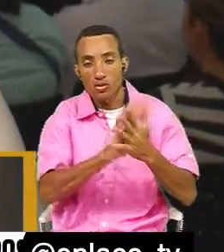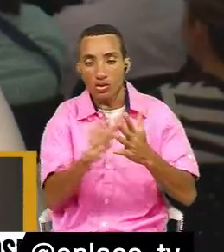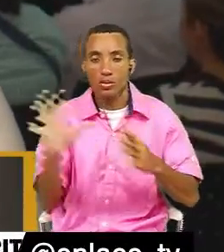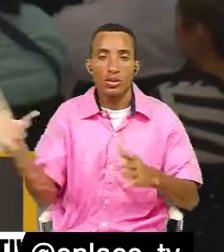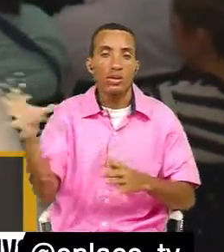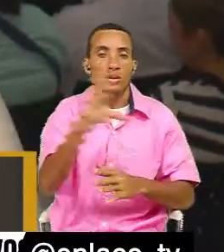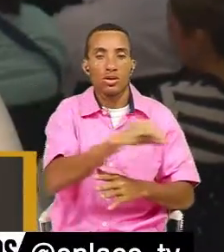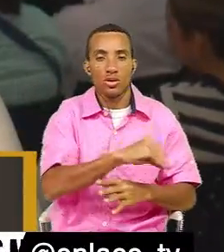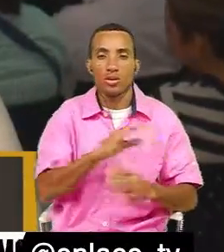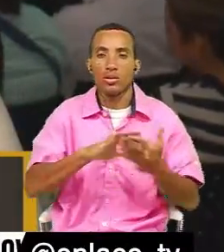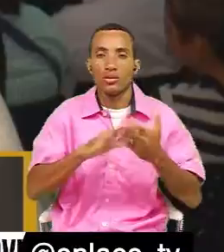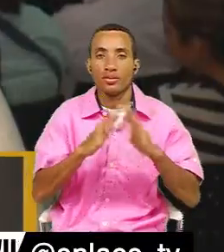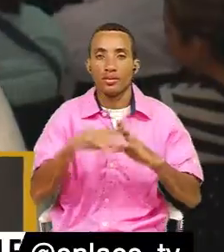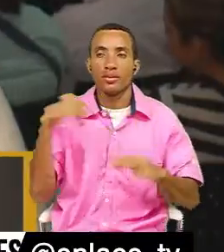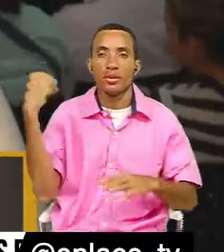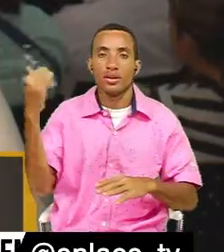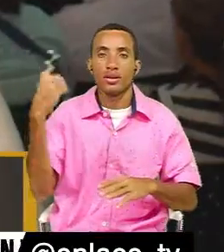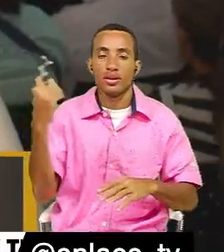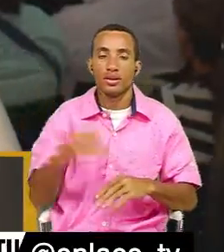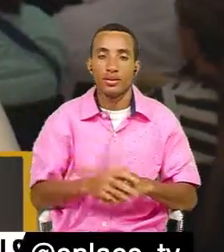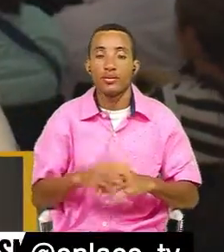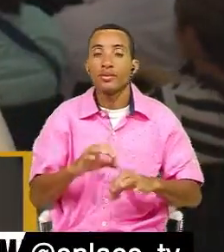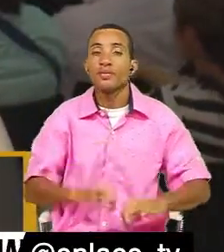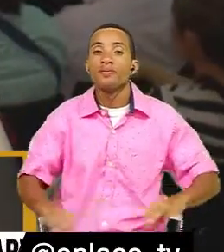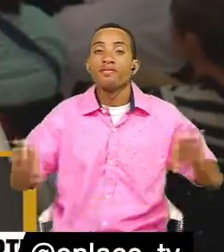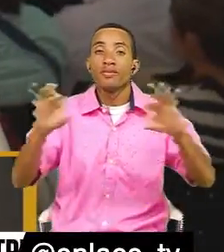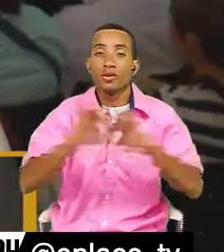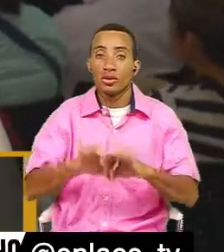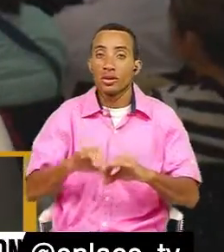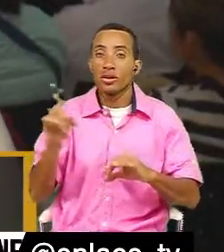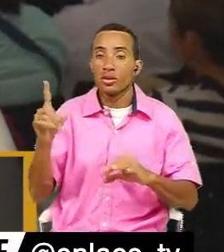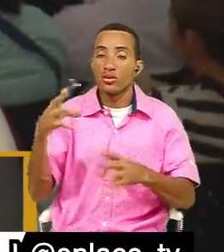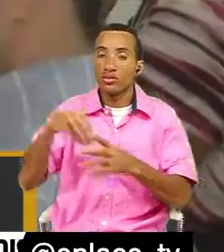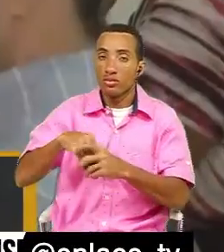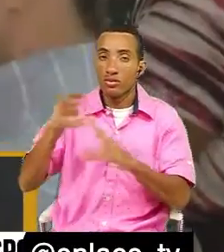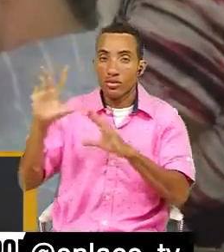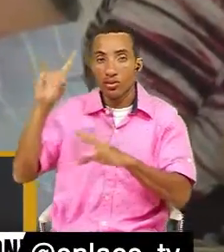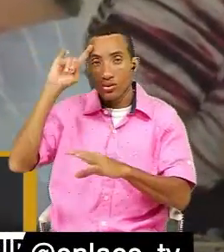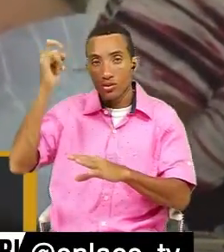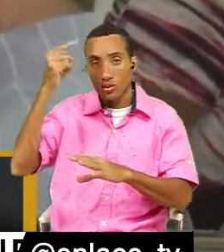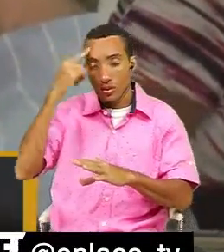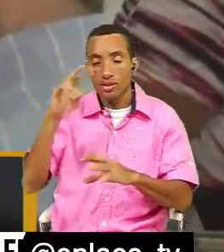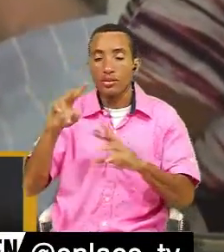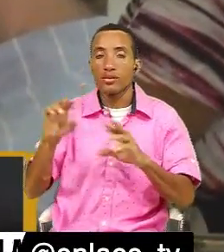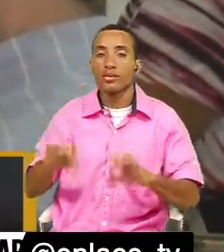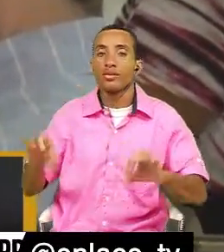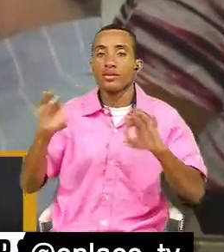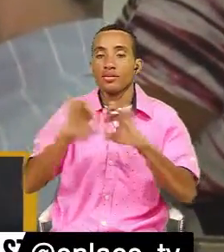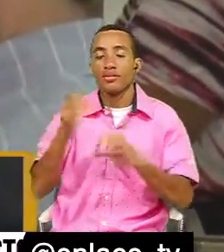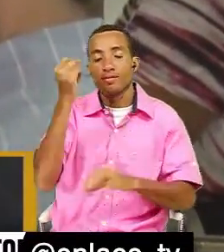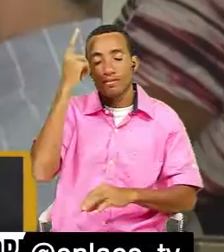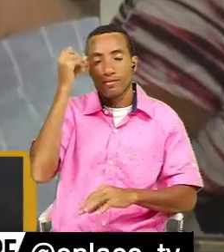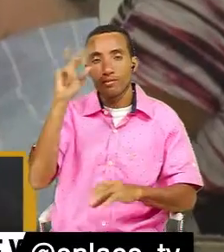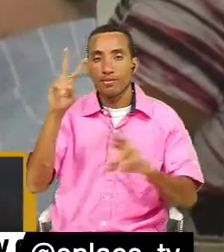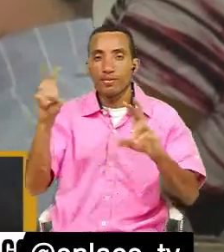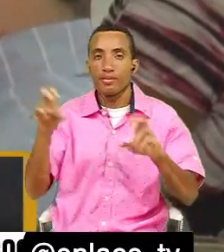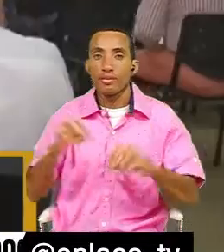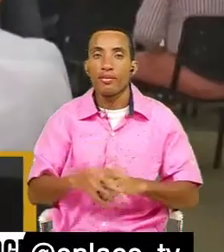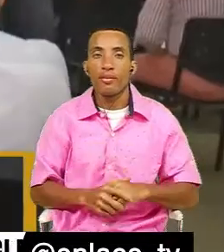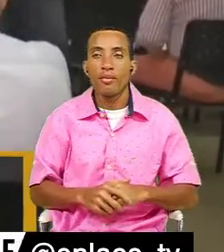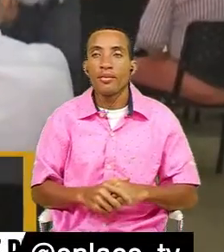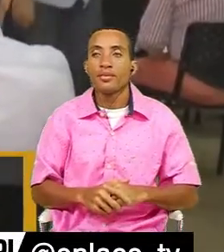general. Entonces es muy importante que los funcionarios también entiendan ese tema. Plan de ordenamiento territorial, desarrollo